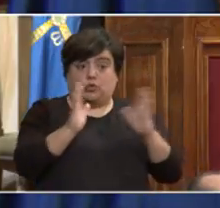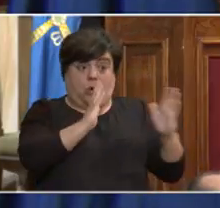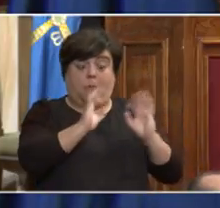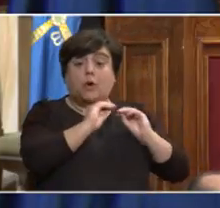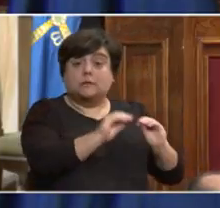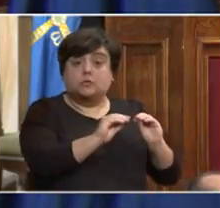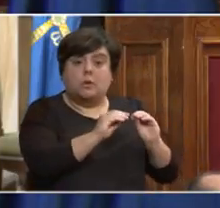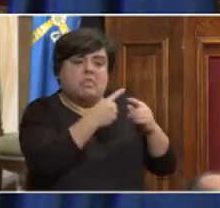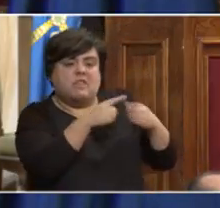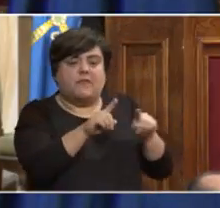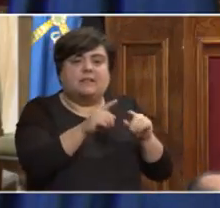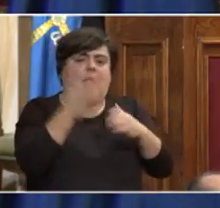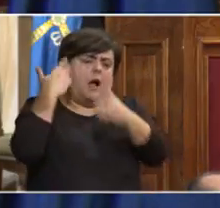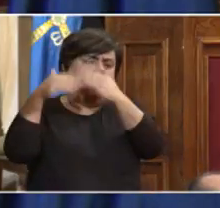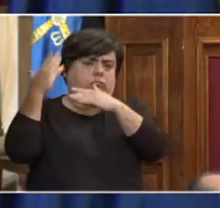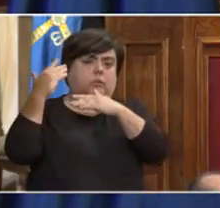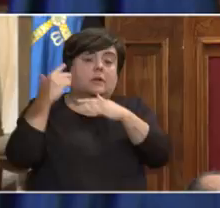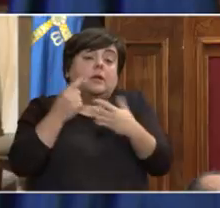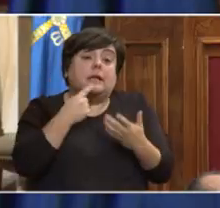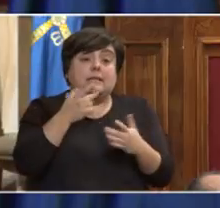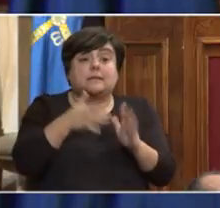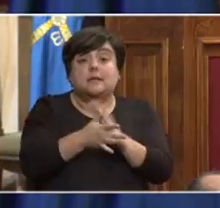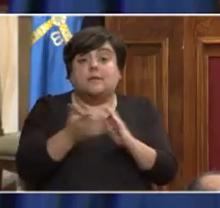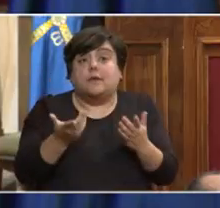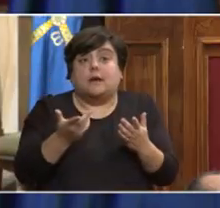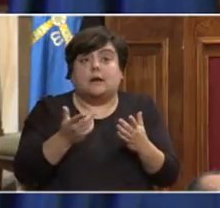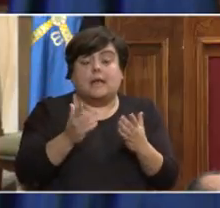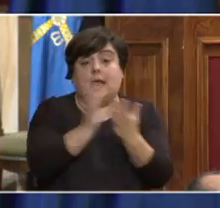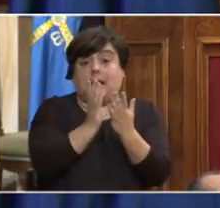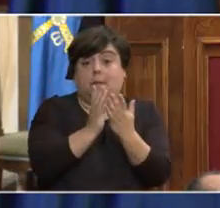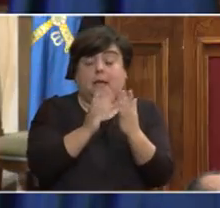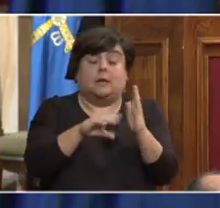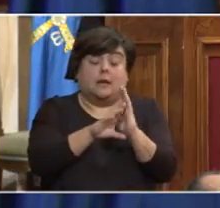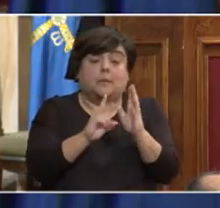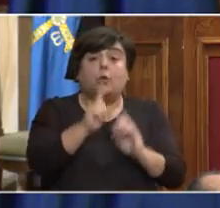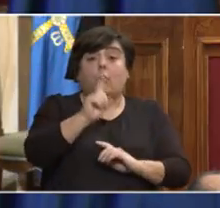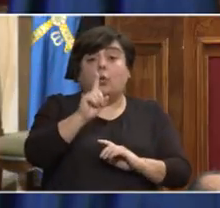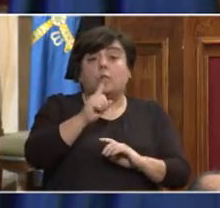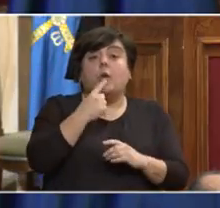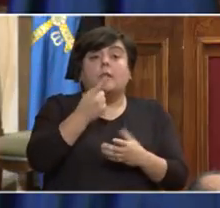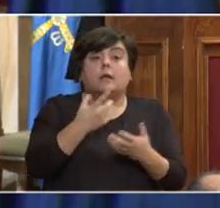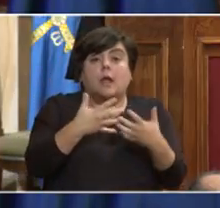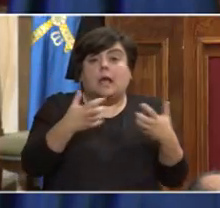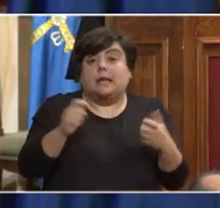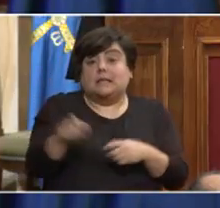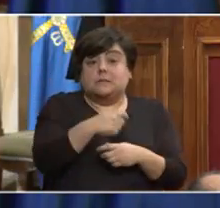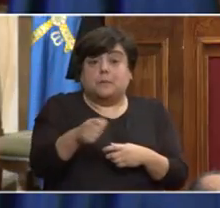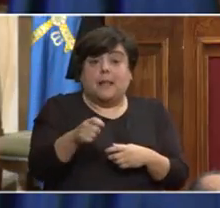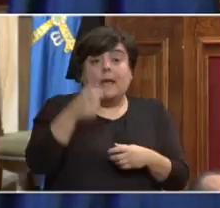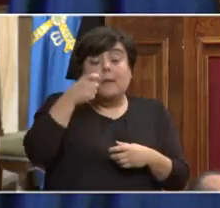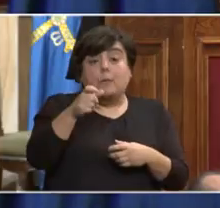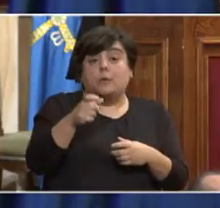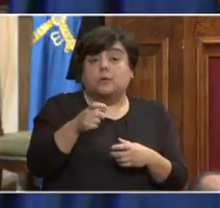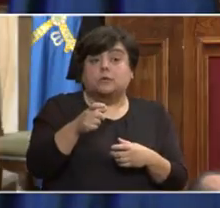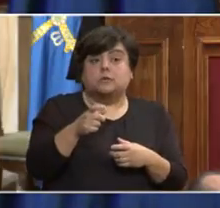los viejos conceptos, de ahí su célebre justificación en el capítulo 1, donde declara, como las paga el vulgo es justo